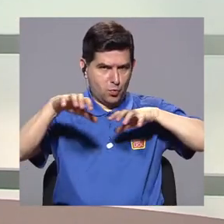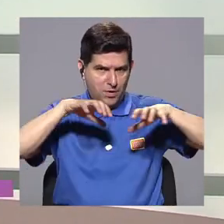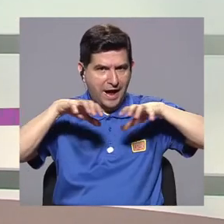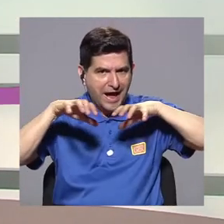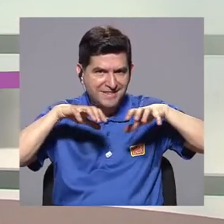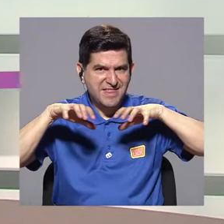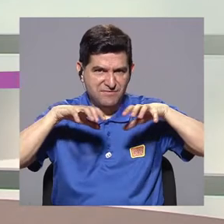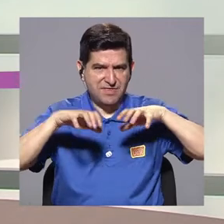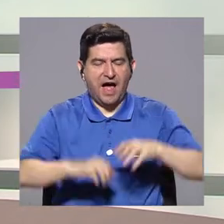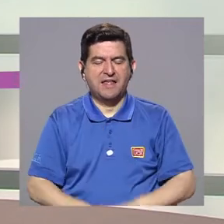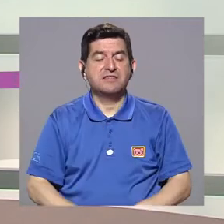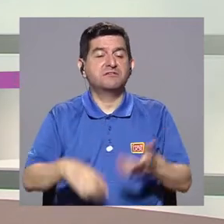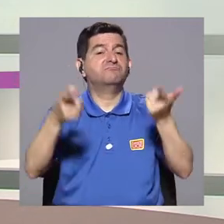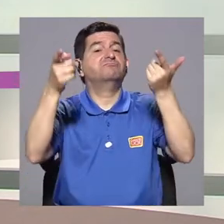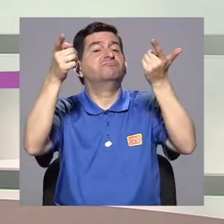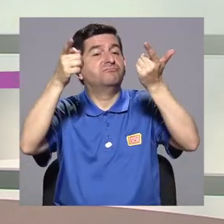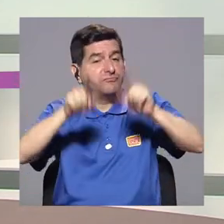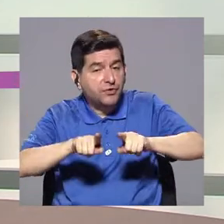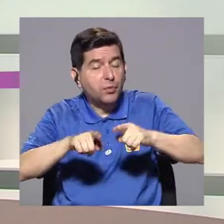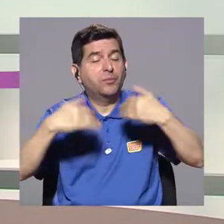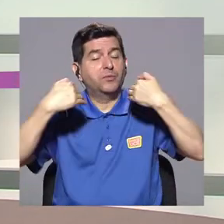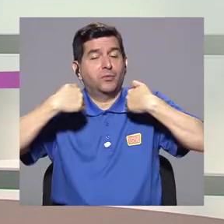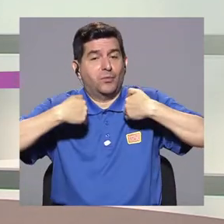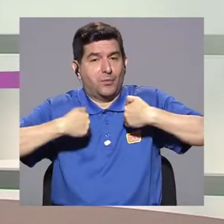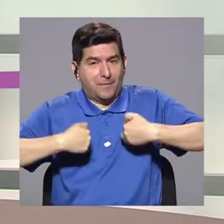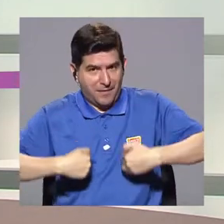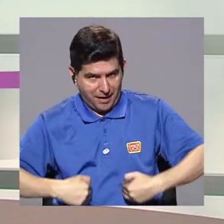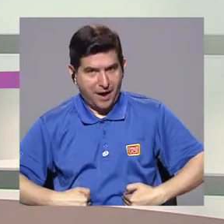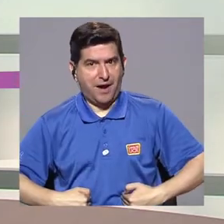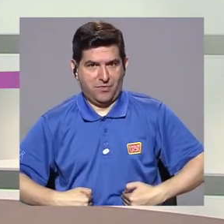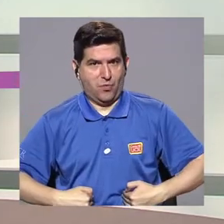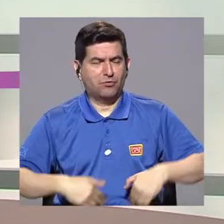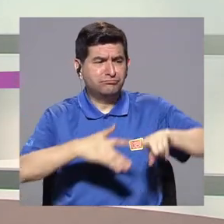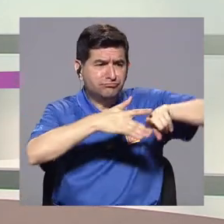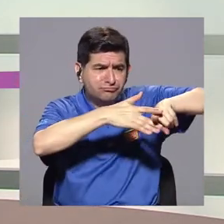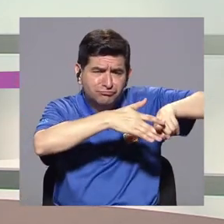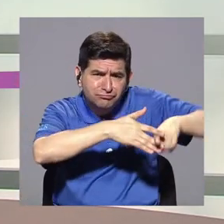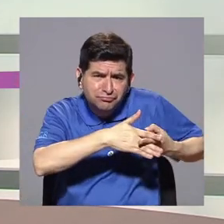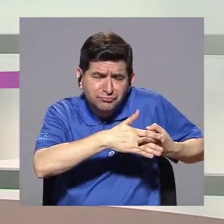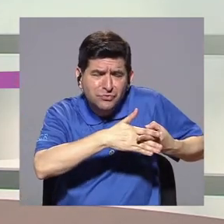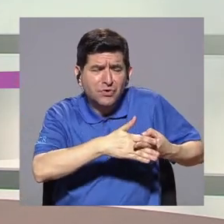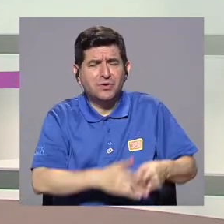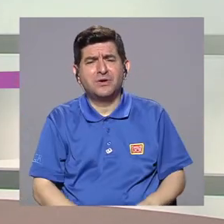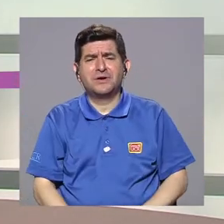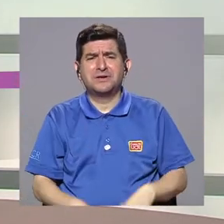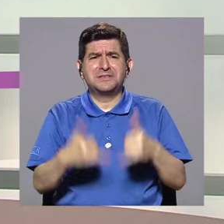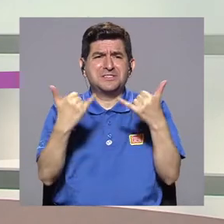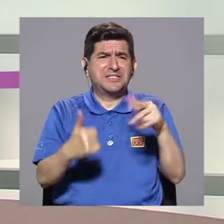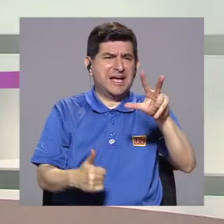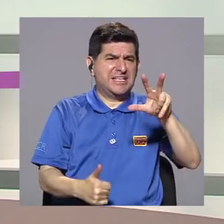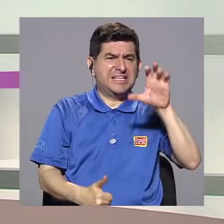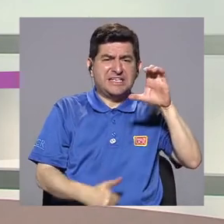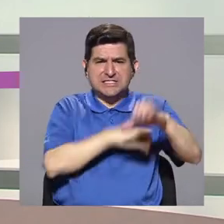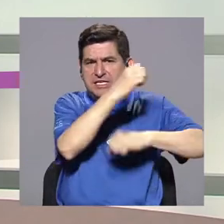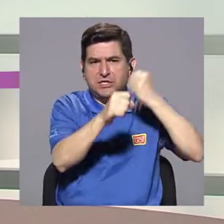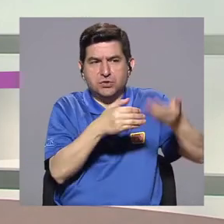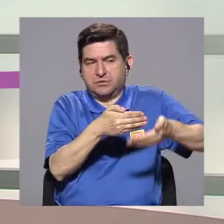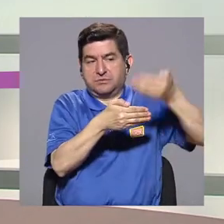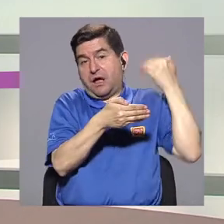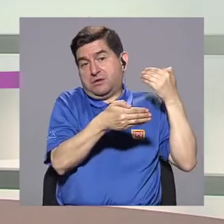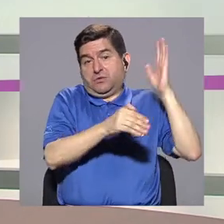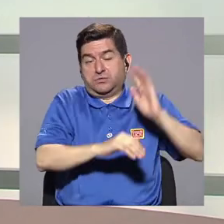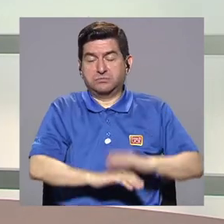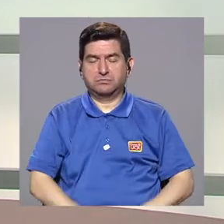de una actividad, ¿verdad? De un fenómeno humano que inició hace más de 300